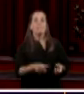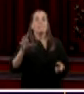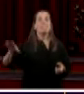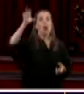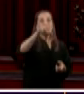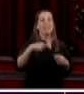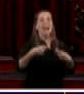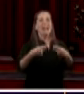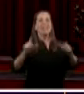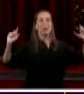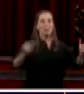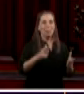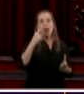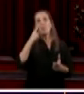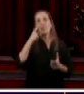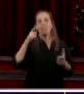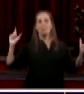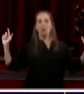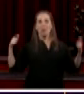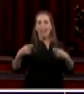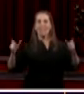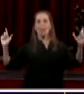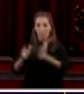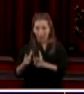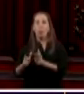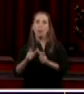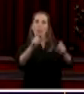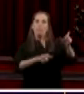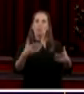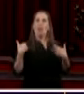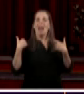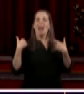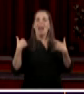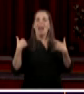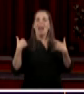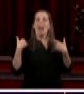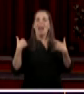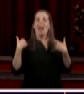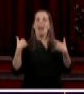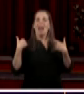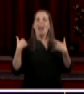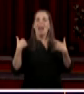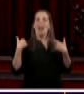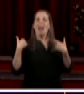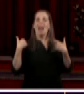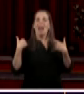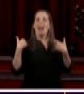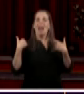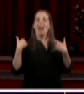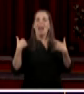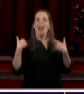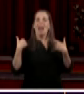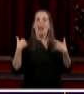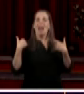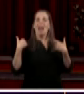el gris y esto que pasa que lo que tiene que salar lo que tiene que saldar la corte no es lo que tiene que saldar el congreso la corte no se va a expedir por